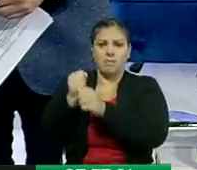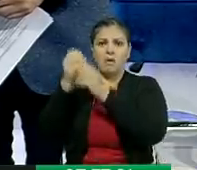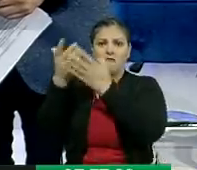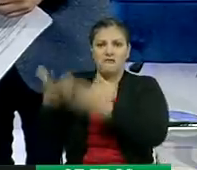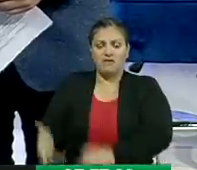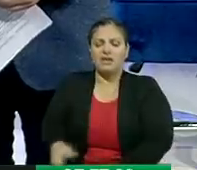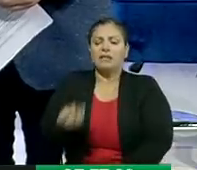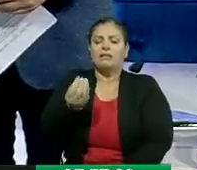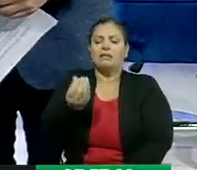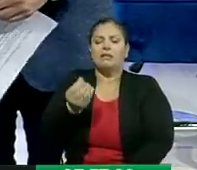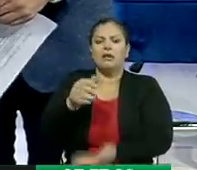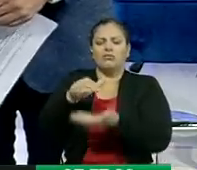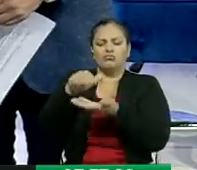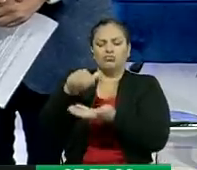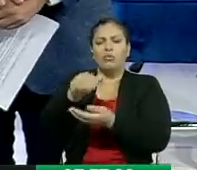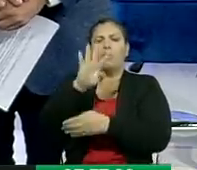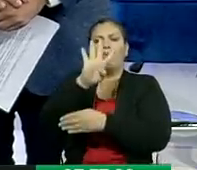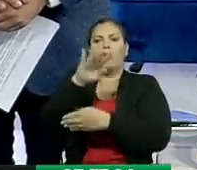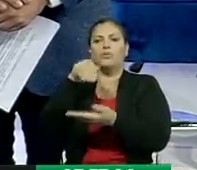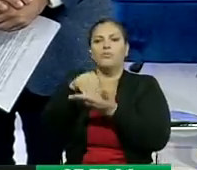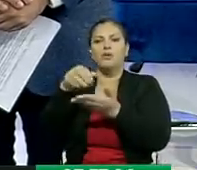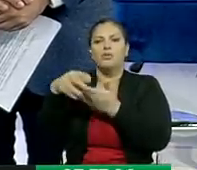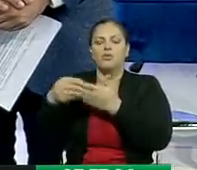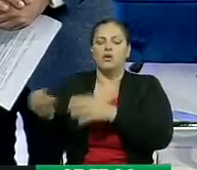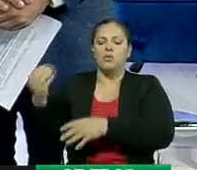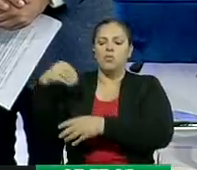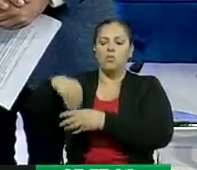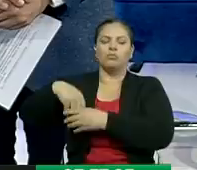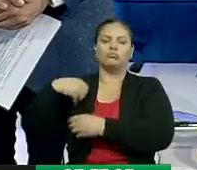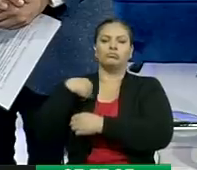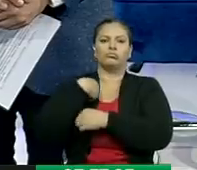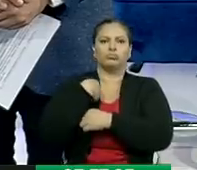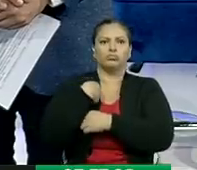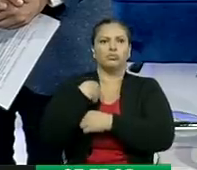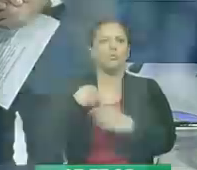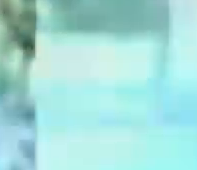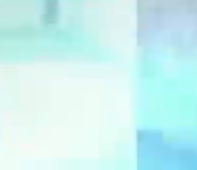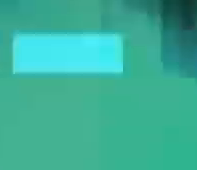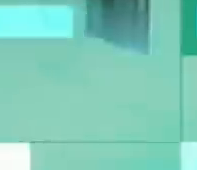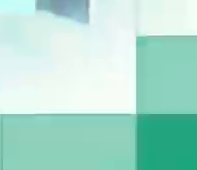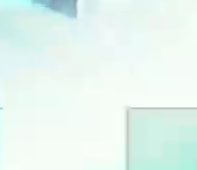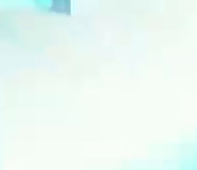en el cantón Montalvo, en la provincia de Los Ríos.